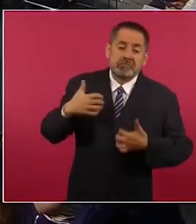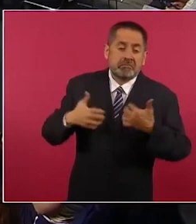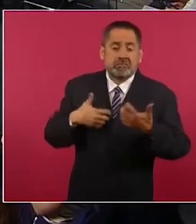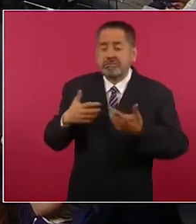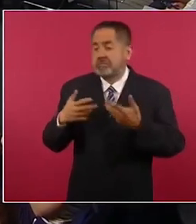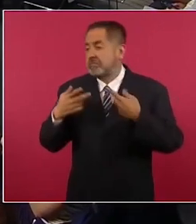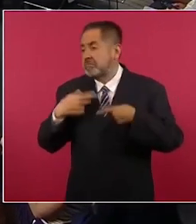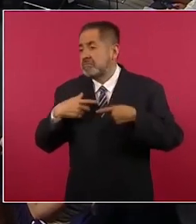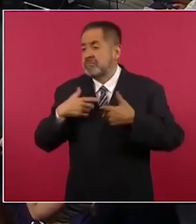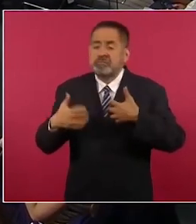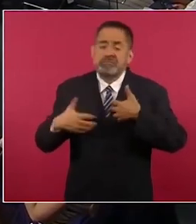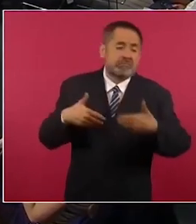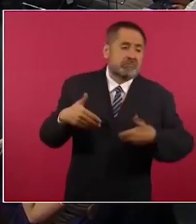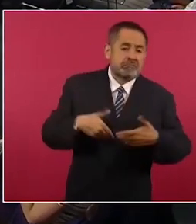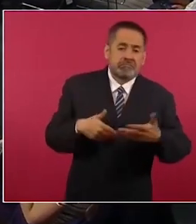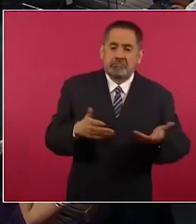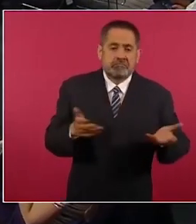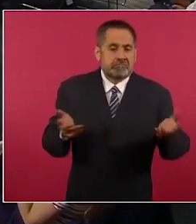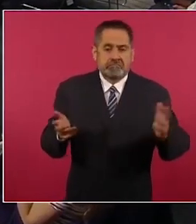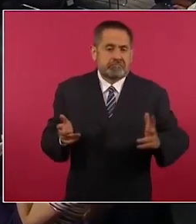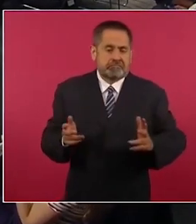secuestros